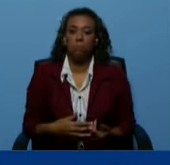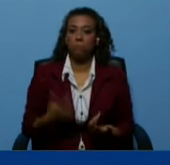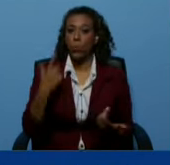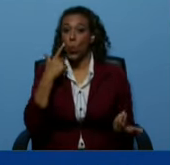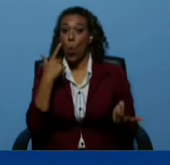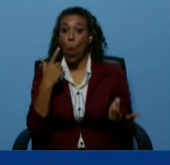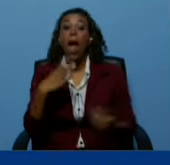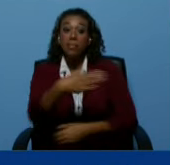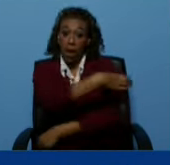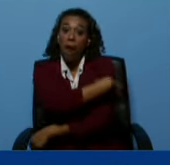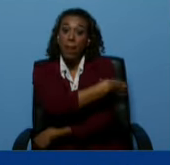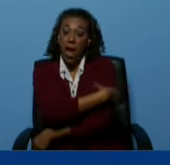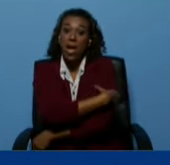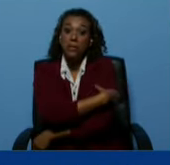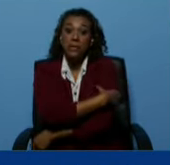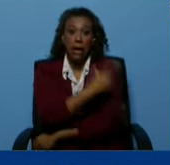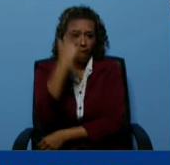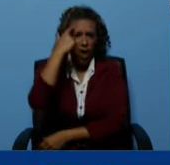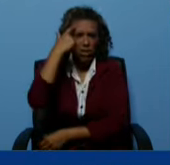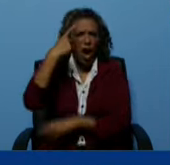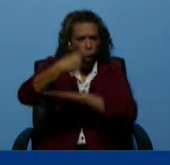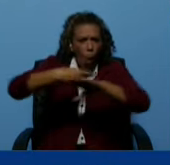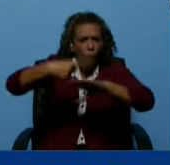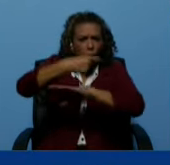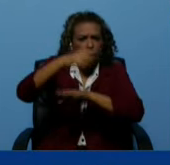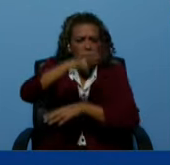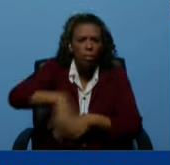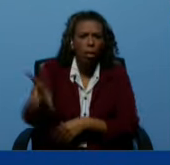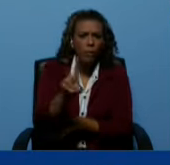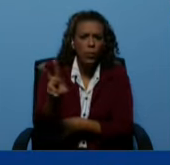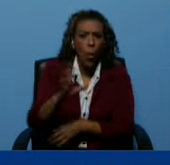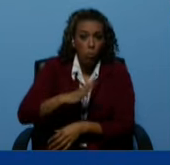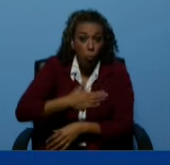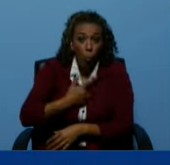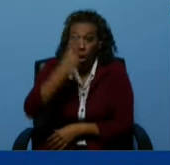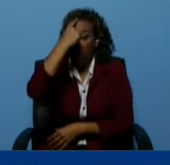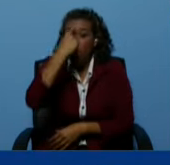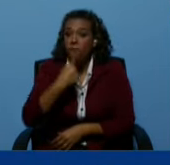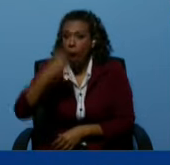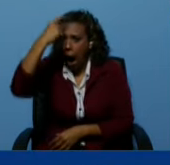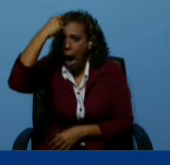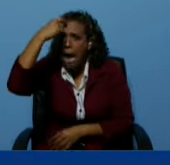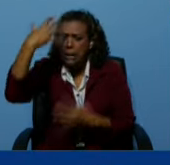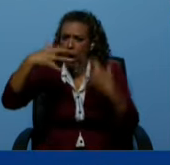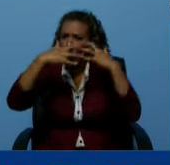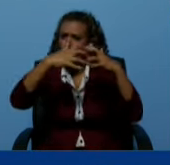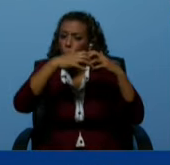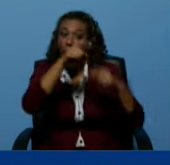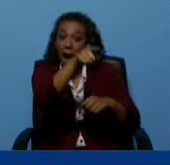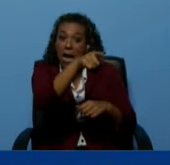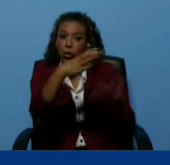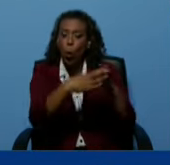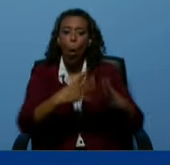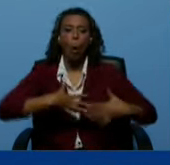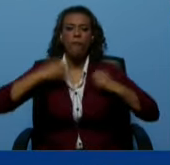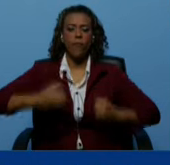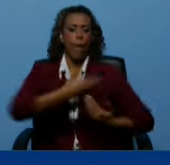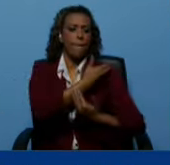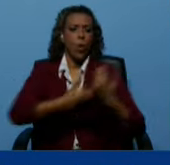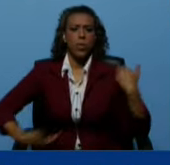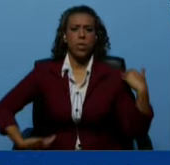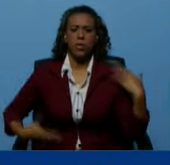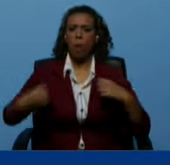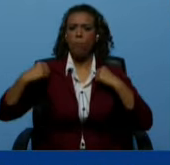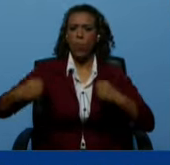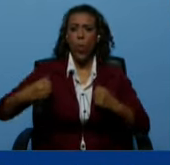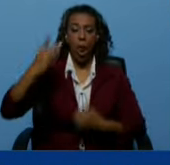¿Está la derecha fascista preparada para gobernar Venezuela? ¿Podemos dejar que tomen el poder político en Venezuela